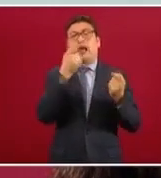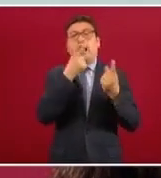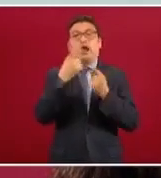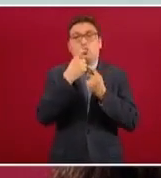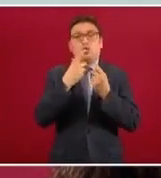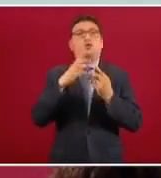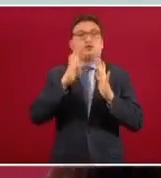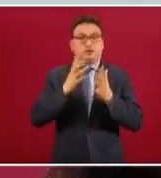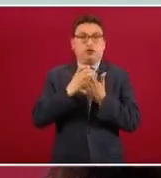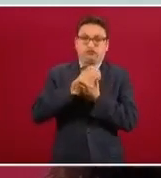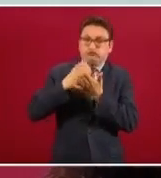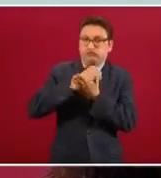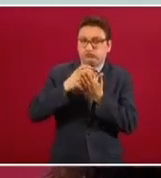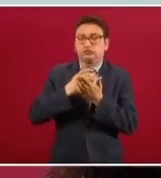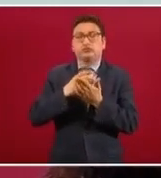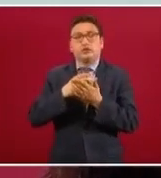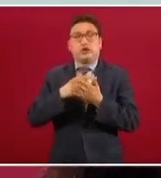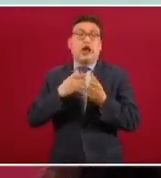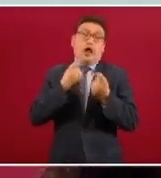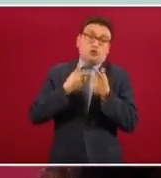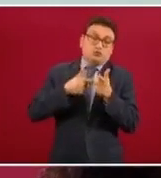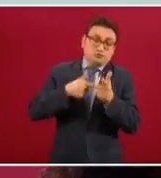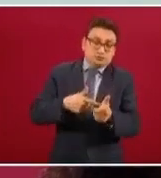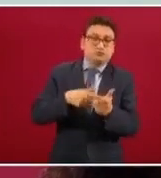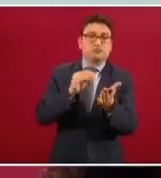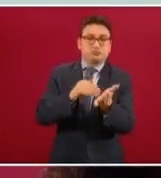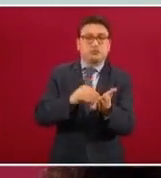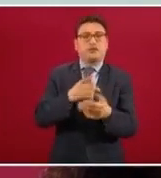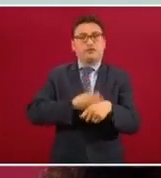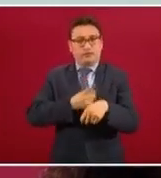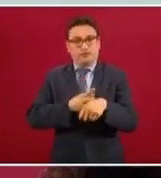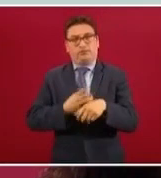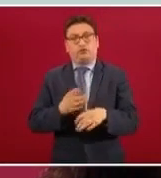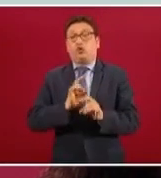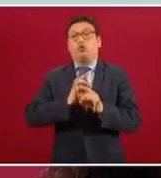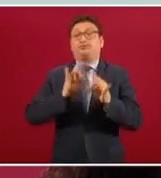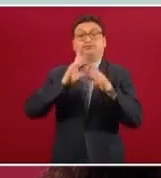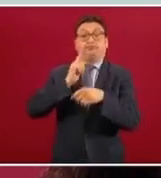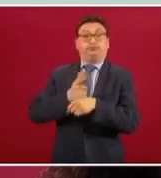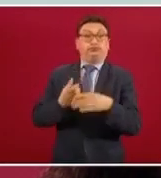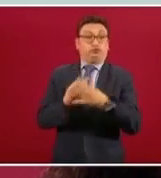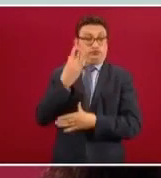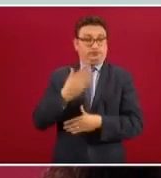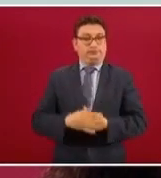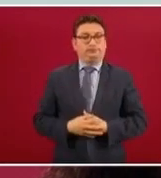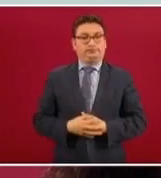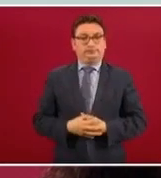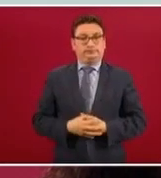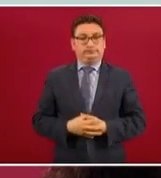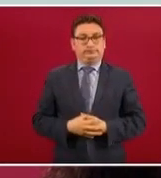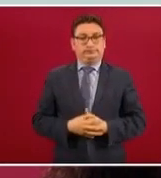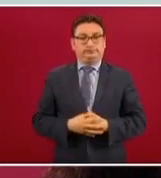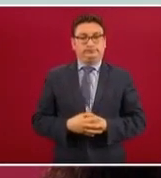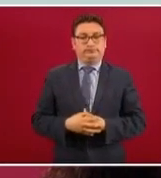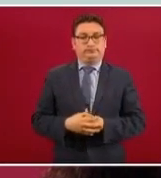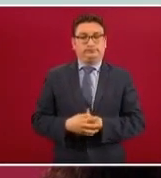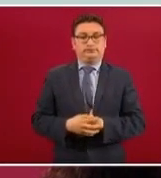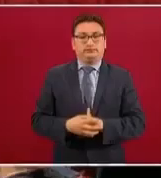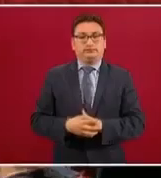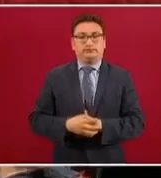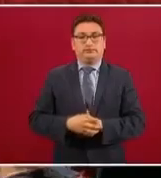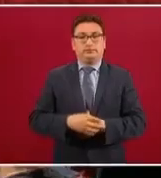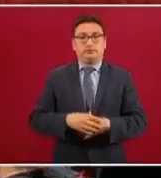recuperando algunos, otros permanecen enfermos, otros aparecen enfermos. ¿Sí? Y en